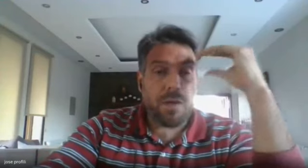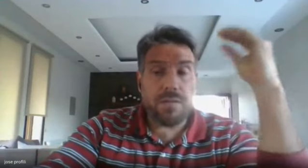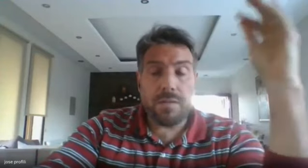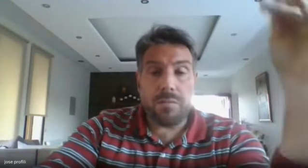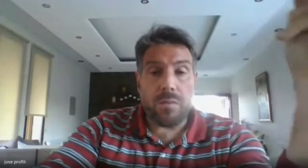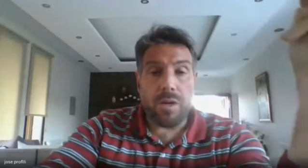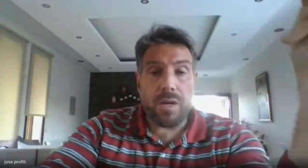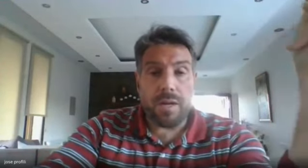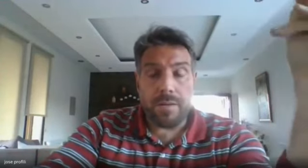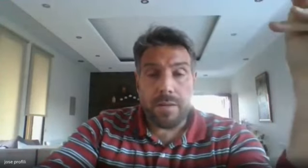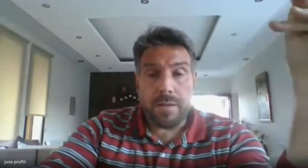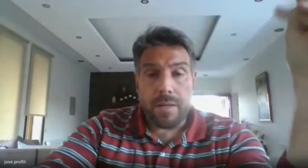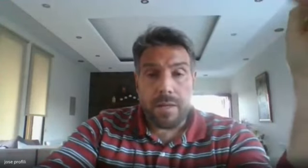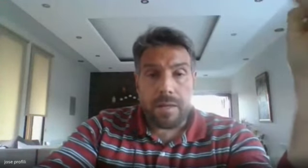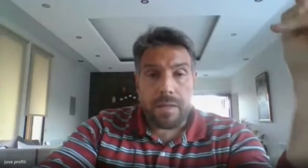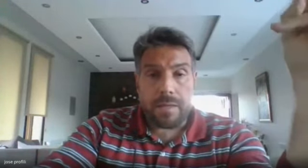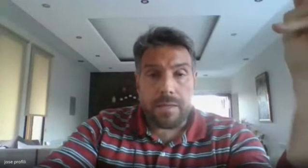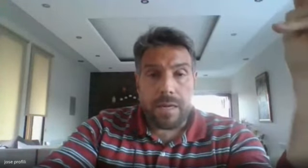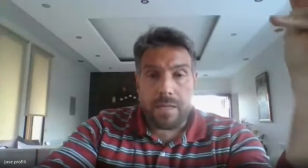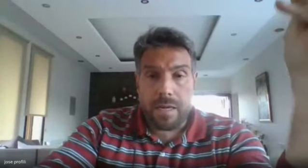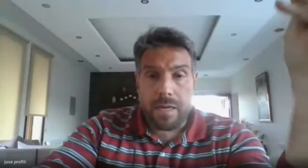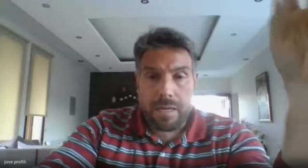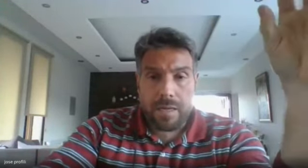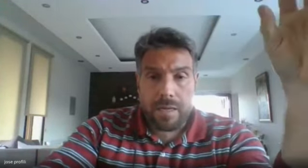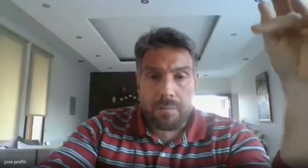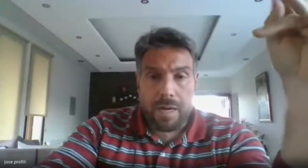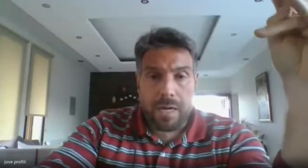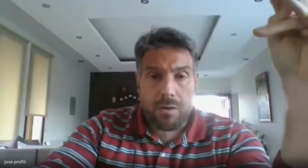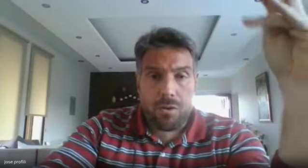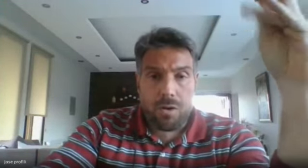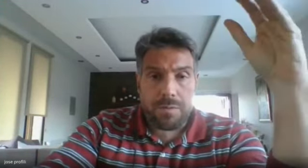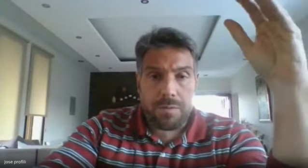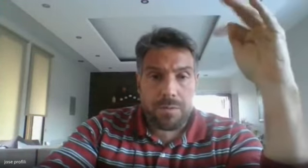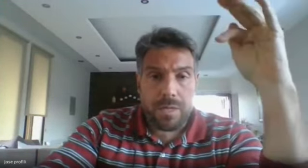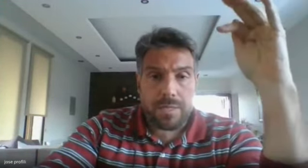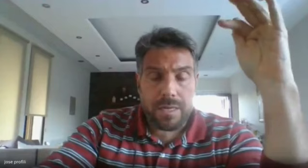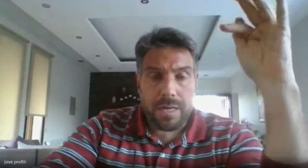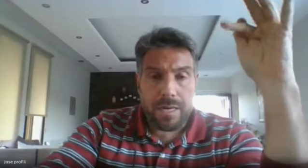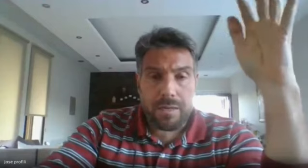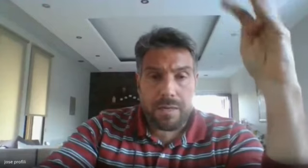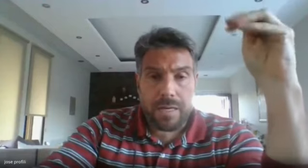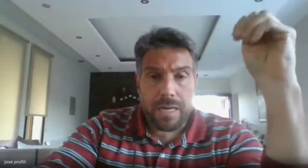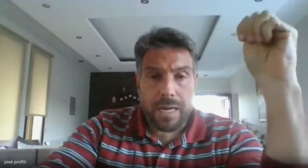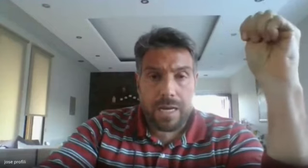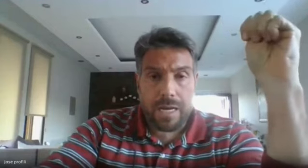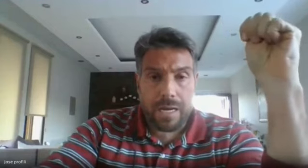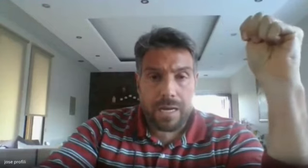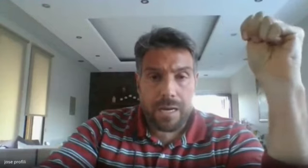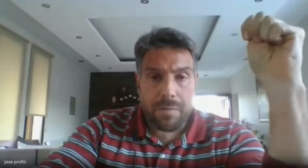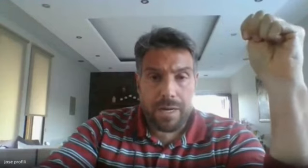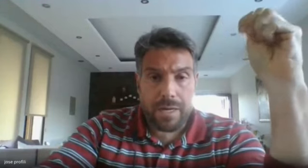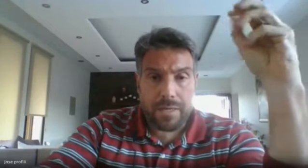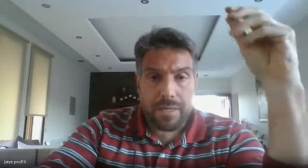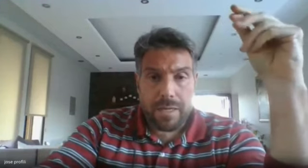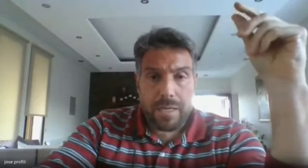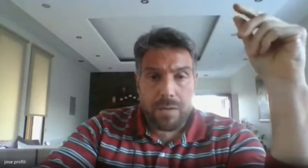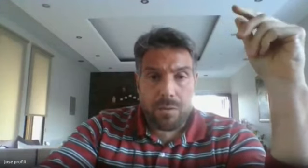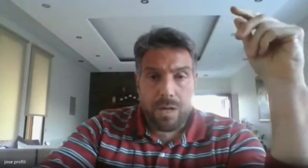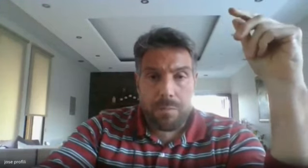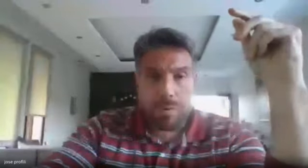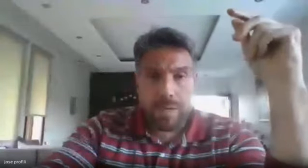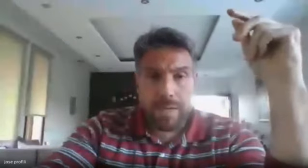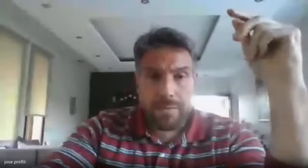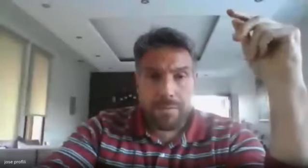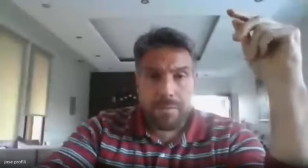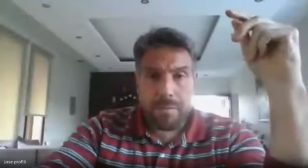Son temas, voy a tratar de, para que no colapse, voy a cerrar la cámara y